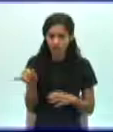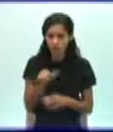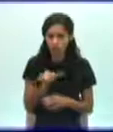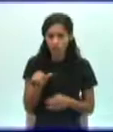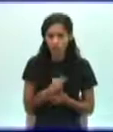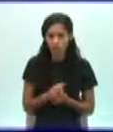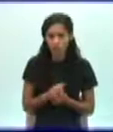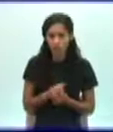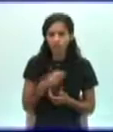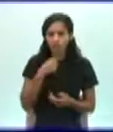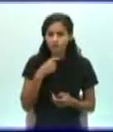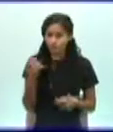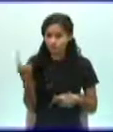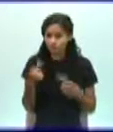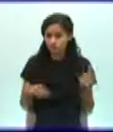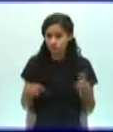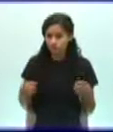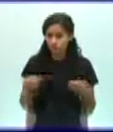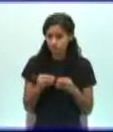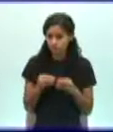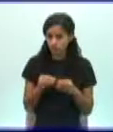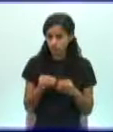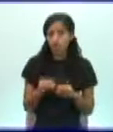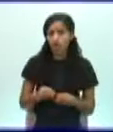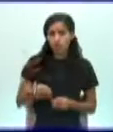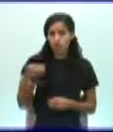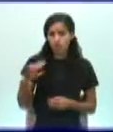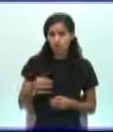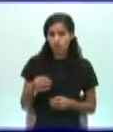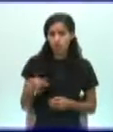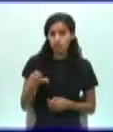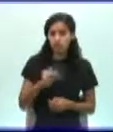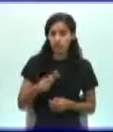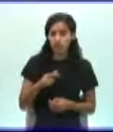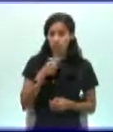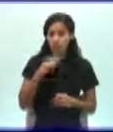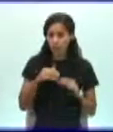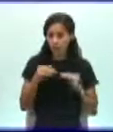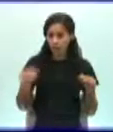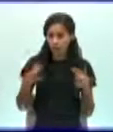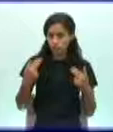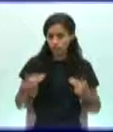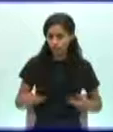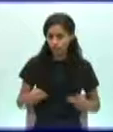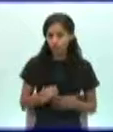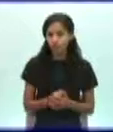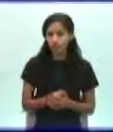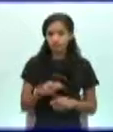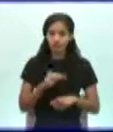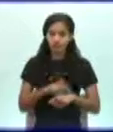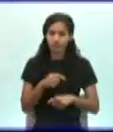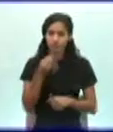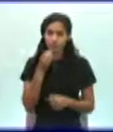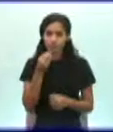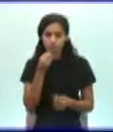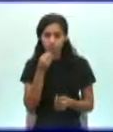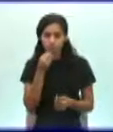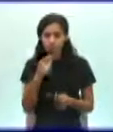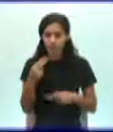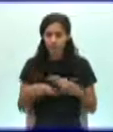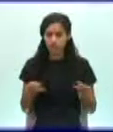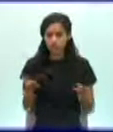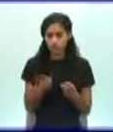posiciones antianexionistas, justicia social sobre una base humanista. Le daré un pequeño tiempo para que ustedes puedan resumir en